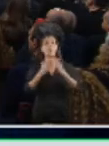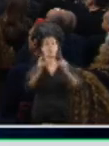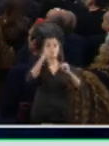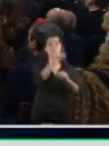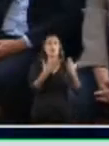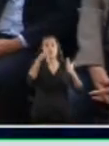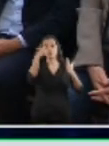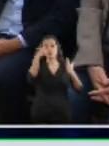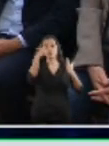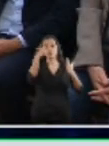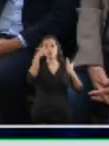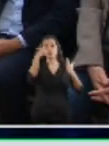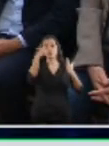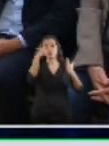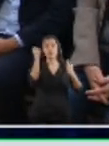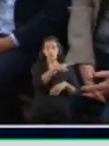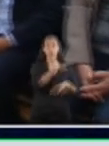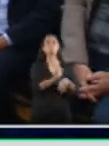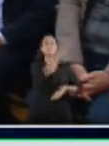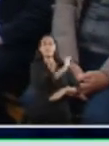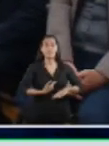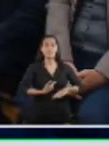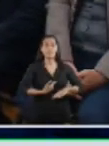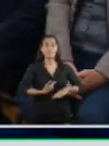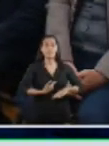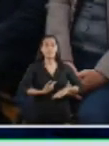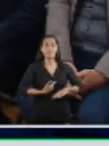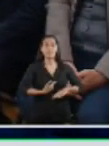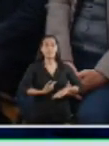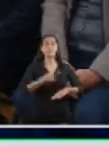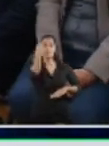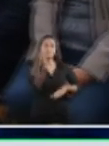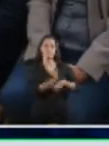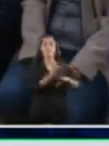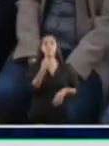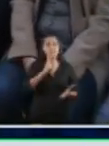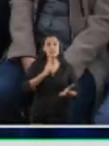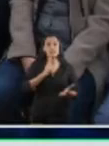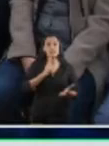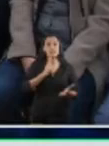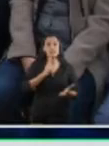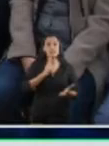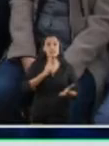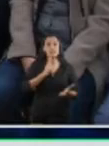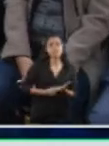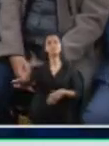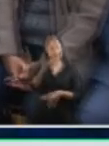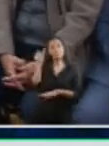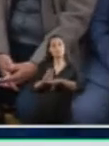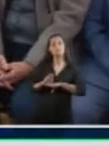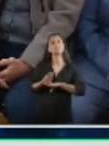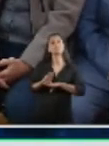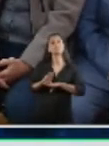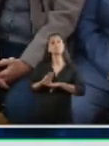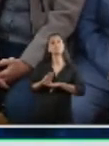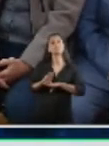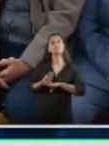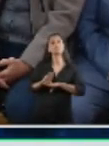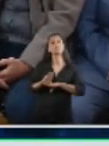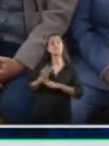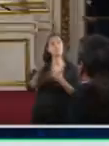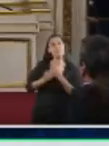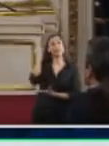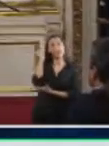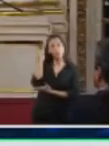Economía, y que lo más importante para él era la macroeconomía, y lo primero que